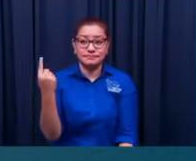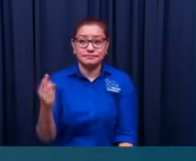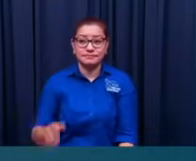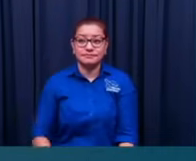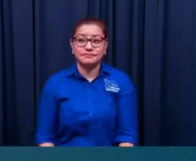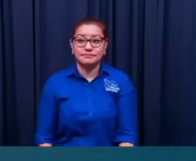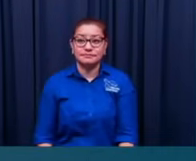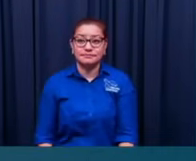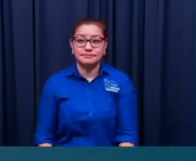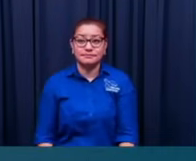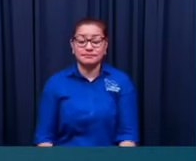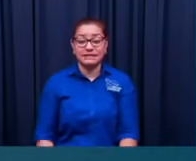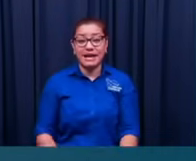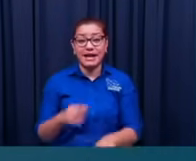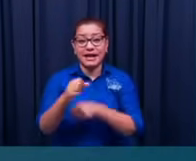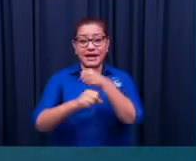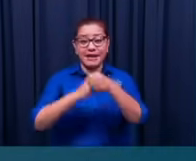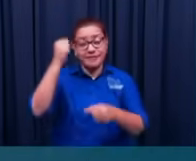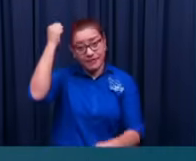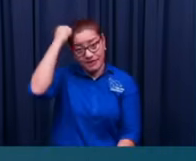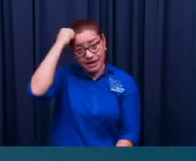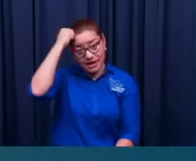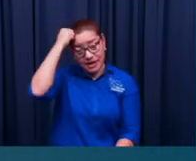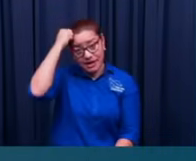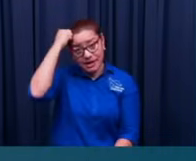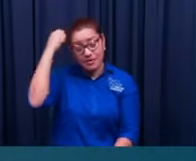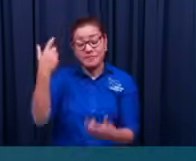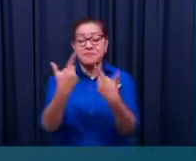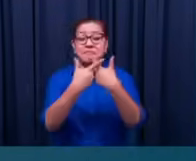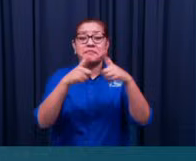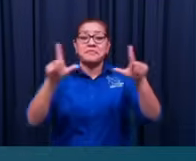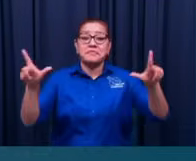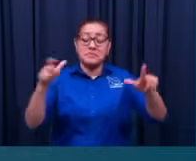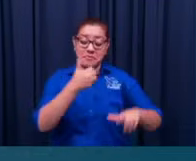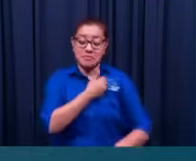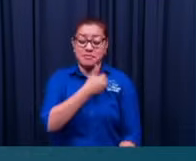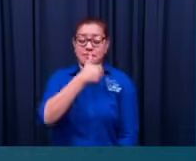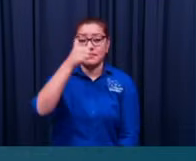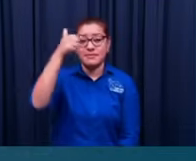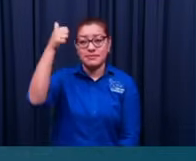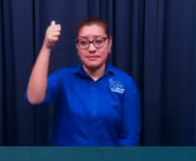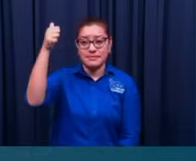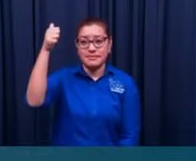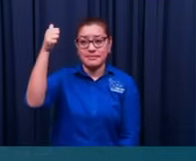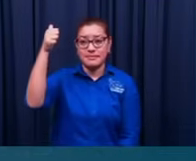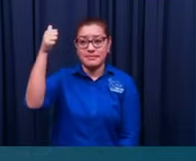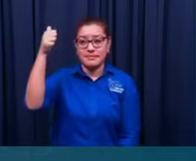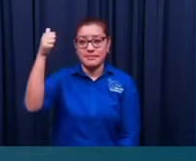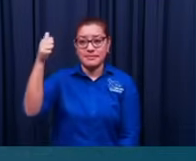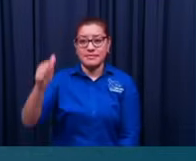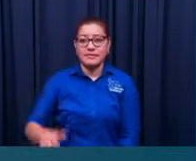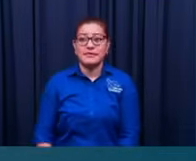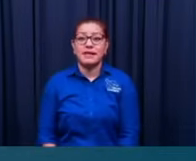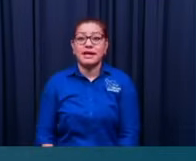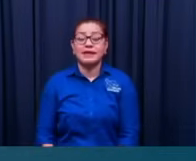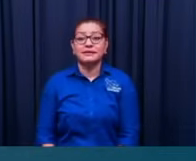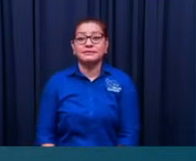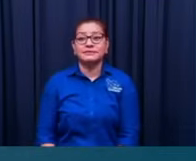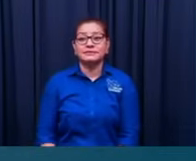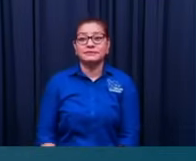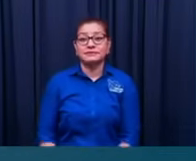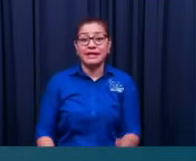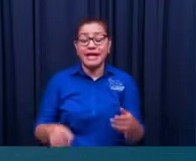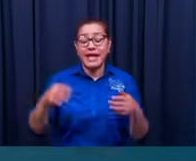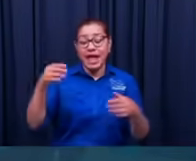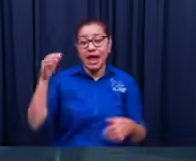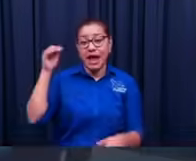el próximo retiro es de administración del alma, liberación y todo, ¿eh? Ese es el retiro de febrero. El retiro